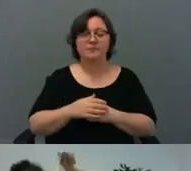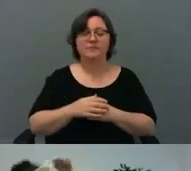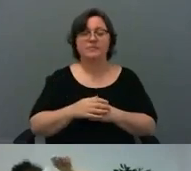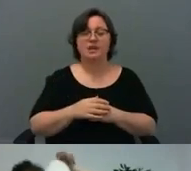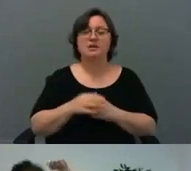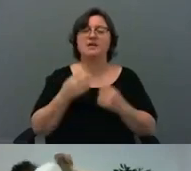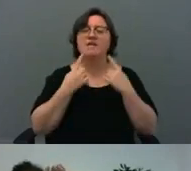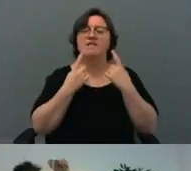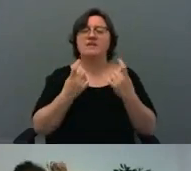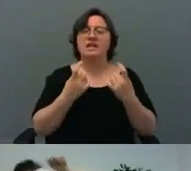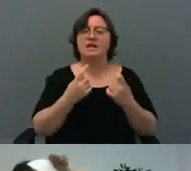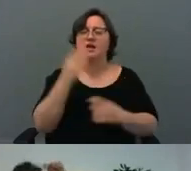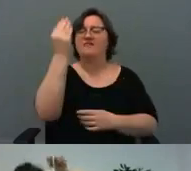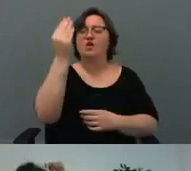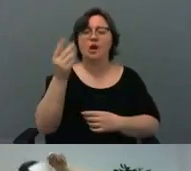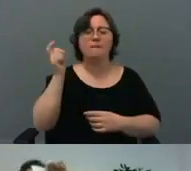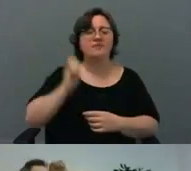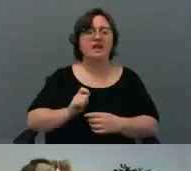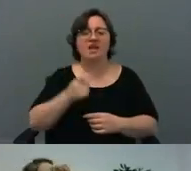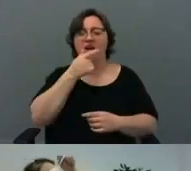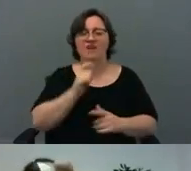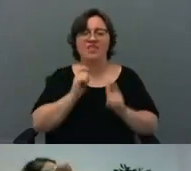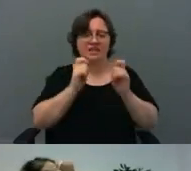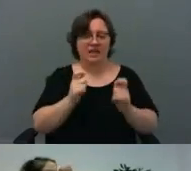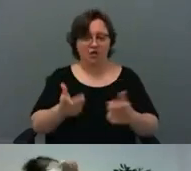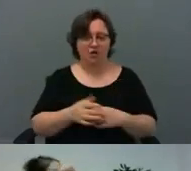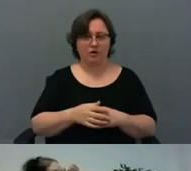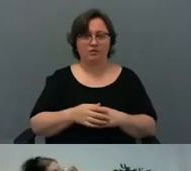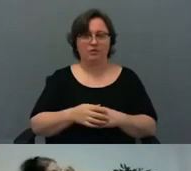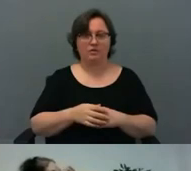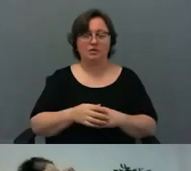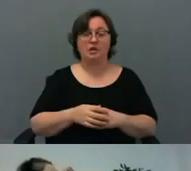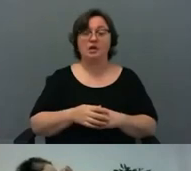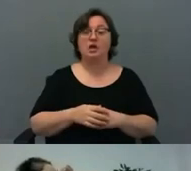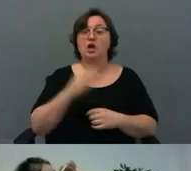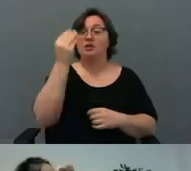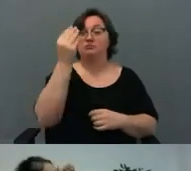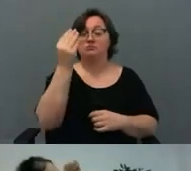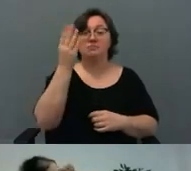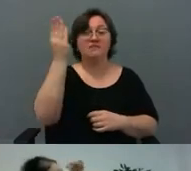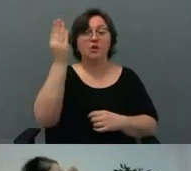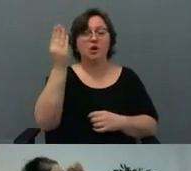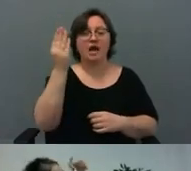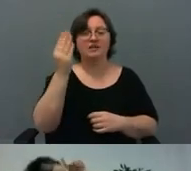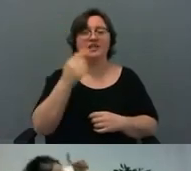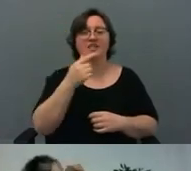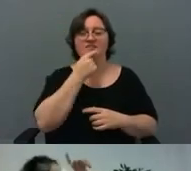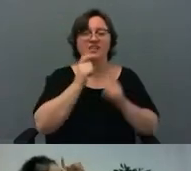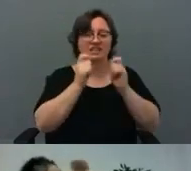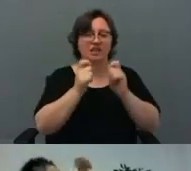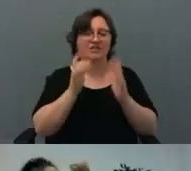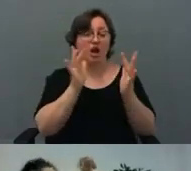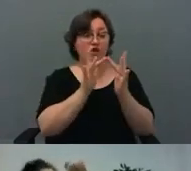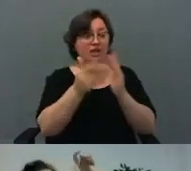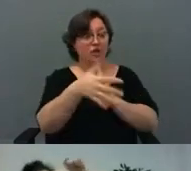personas facilitadoras. Pero hay que tener en cuenta una cuestión. Personas facilitadoras que lo que hacen es garantizar que esa